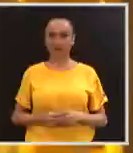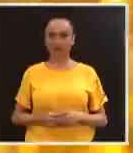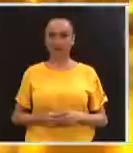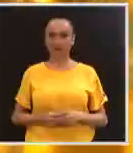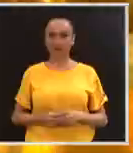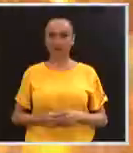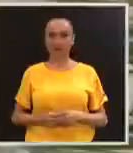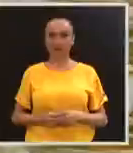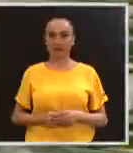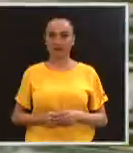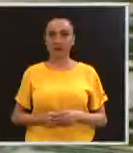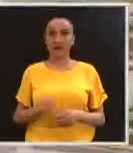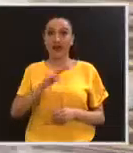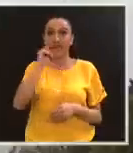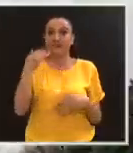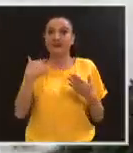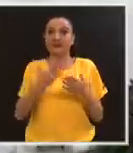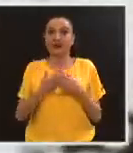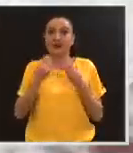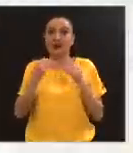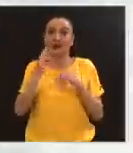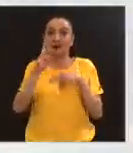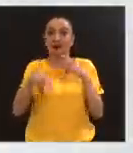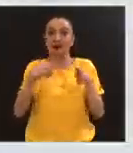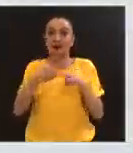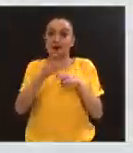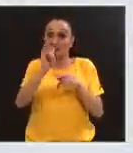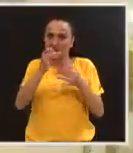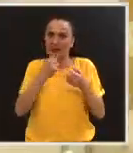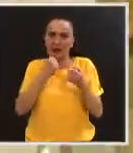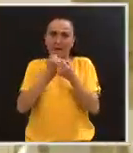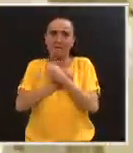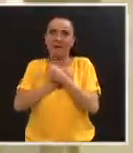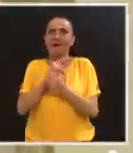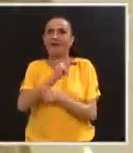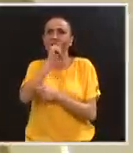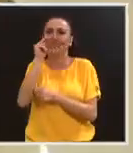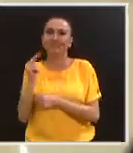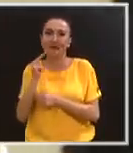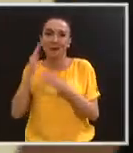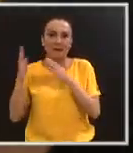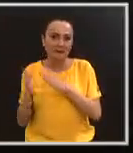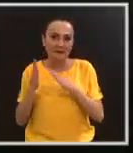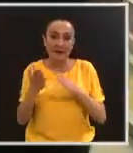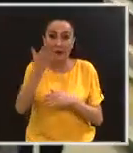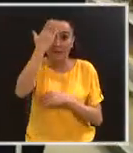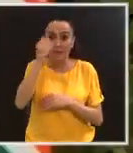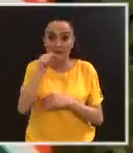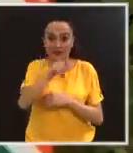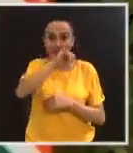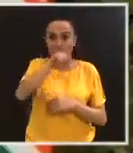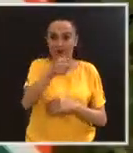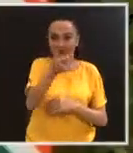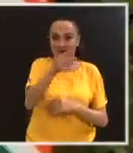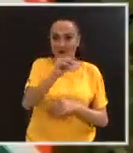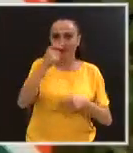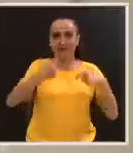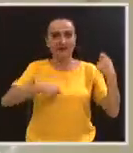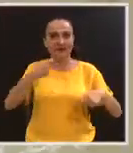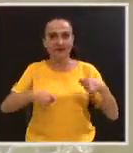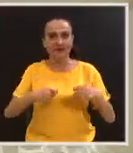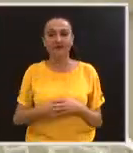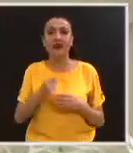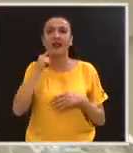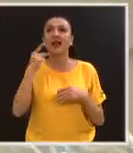colones la Navidad llegó a tiendas universal si ustedes amante la época navideña prepárese porque desde ese jueves 19 de septiembre